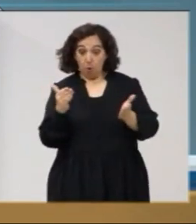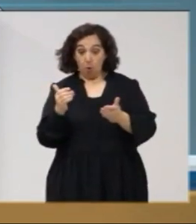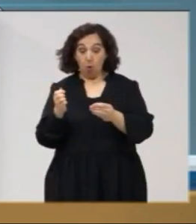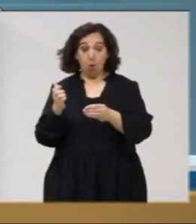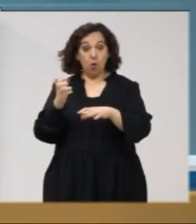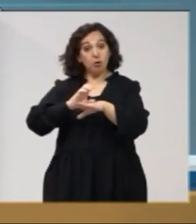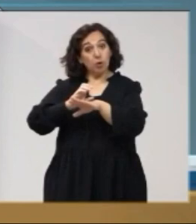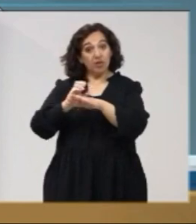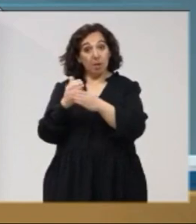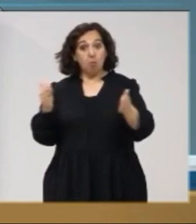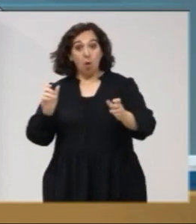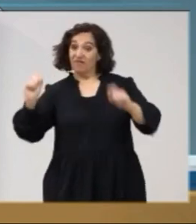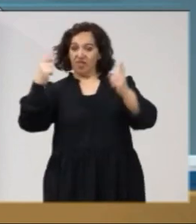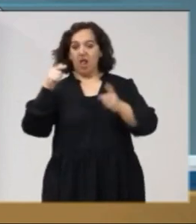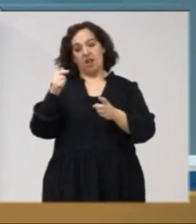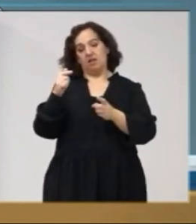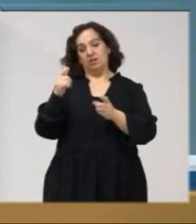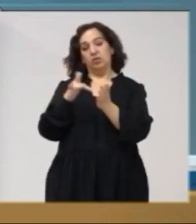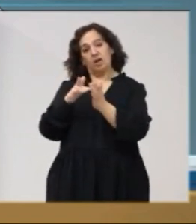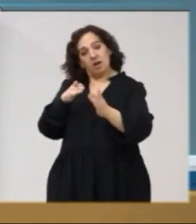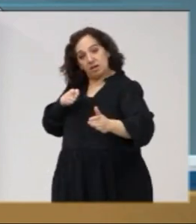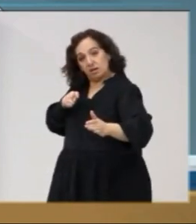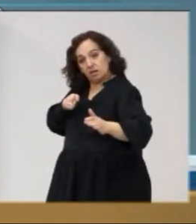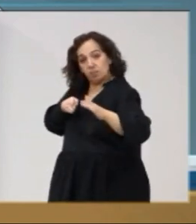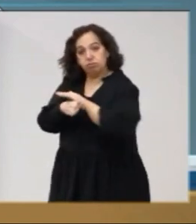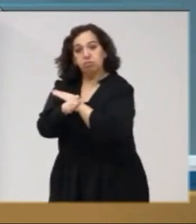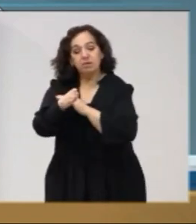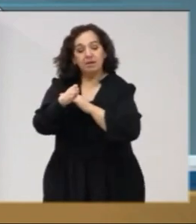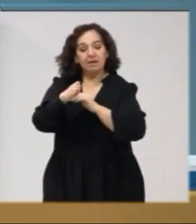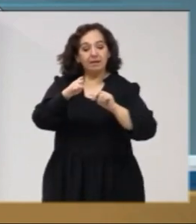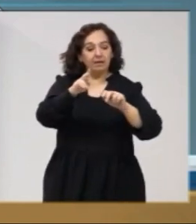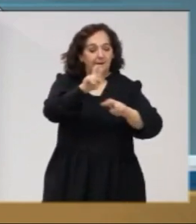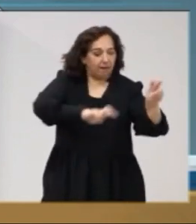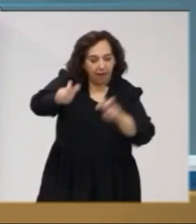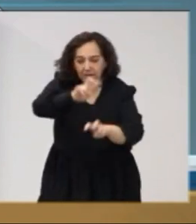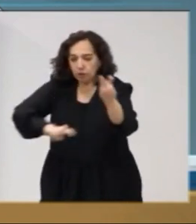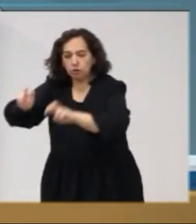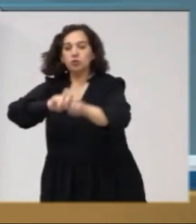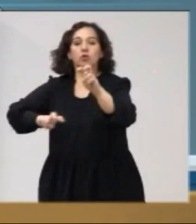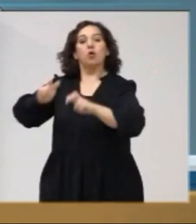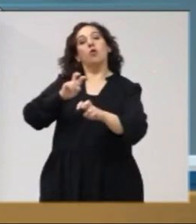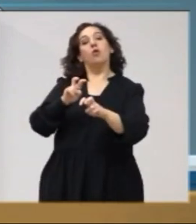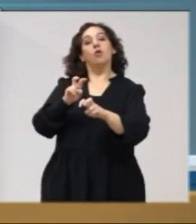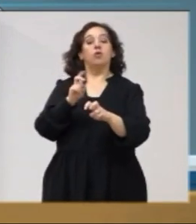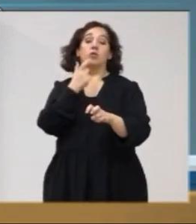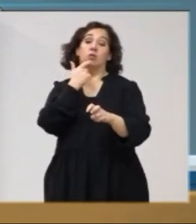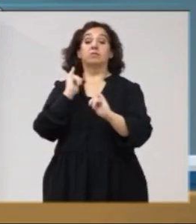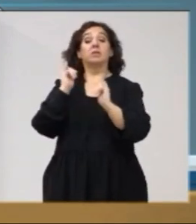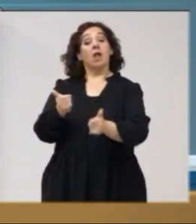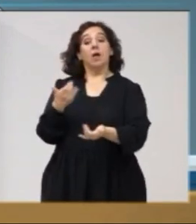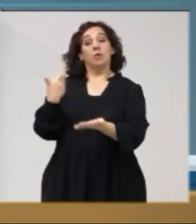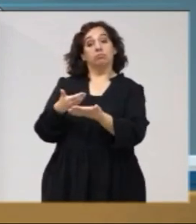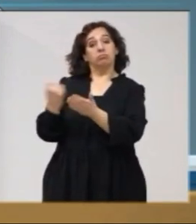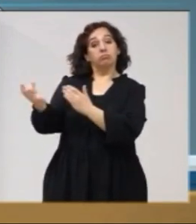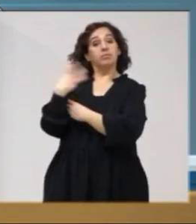consejería, se iba a proceder a ese registro y a esa llegada con orden